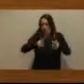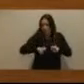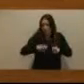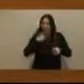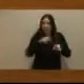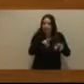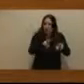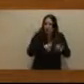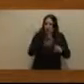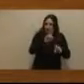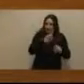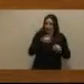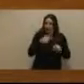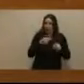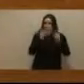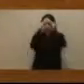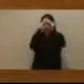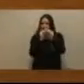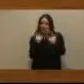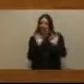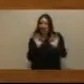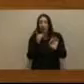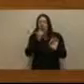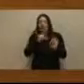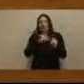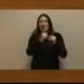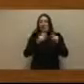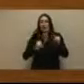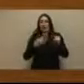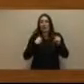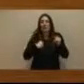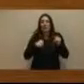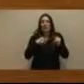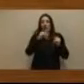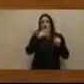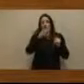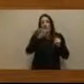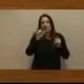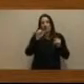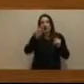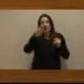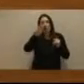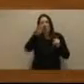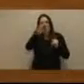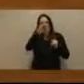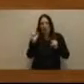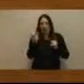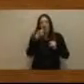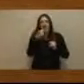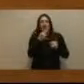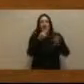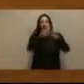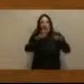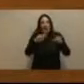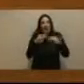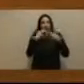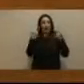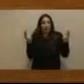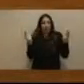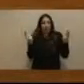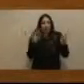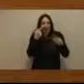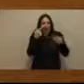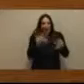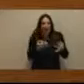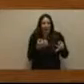y no se instalaron. Lo mismo con el cable de fibra óptica. En definitiva, cuenta cómo en esta empresa pública no hay nada que